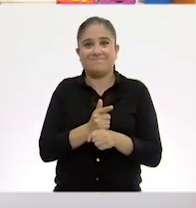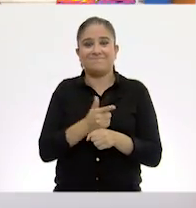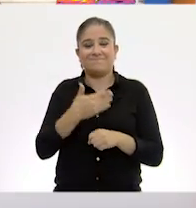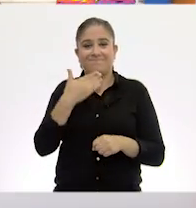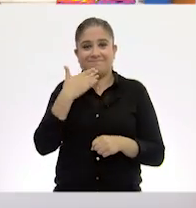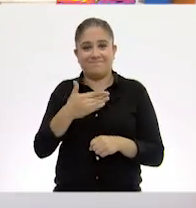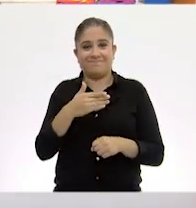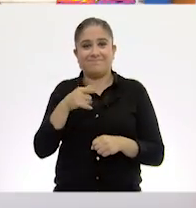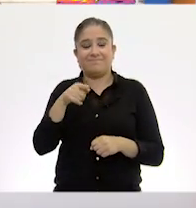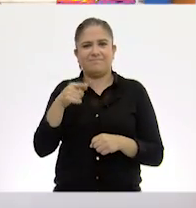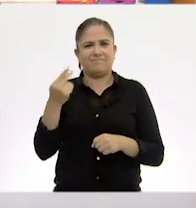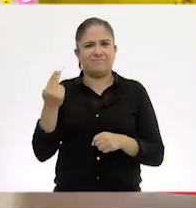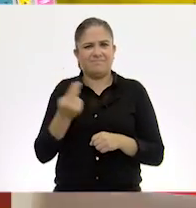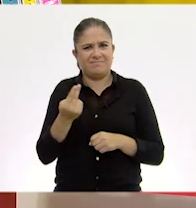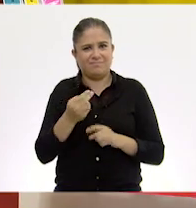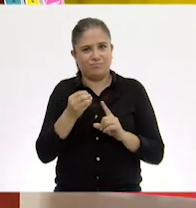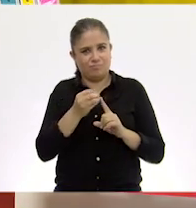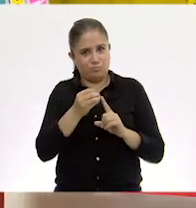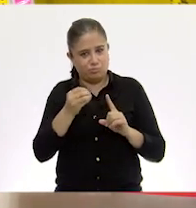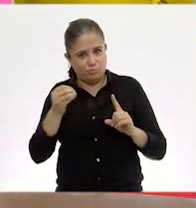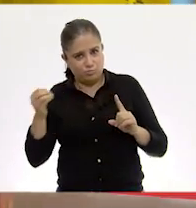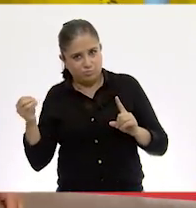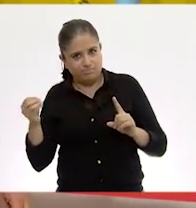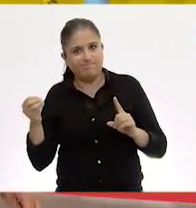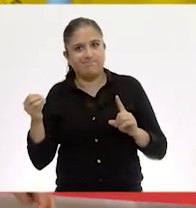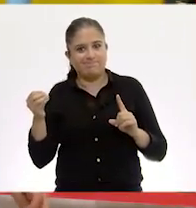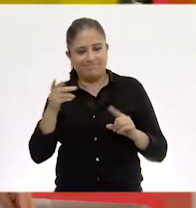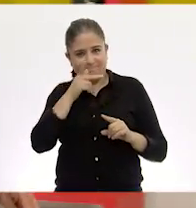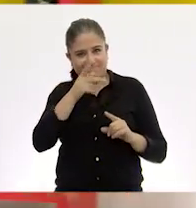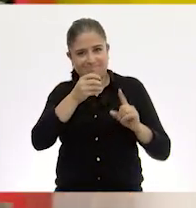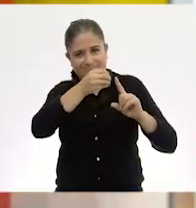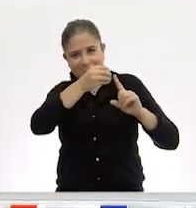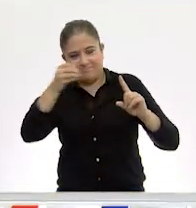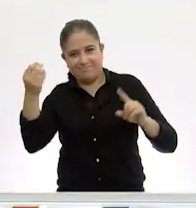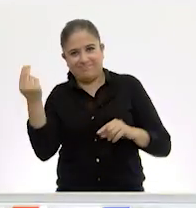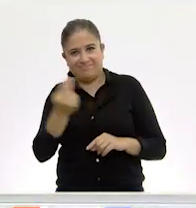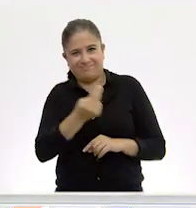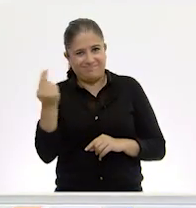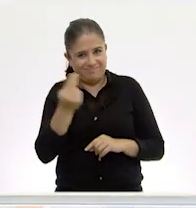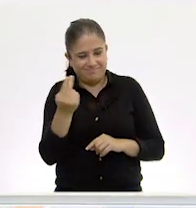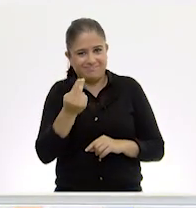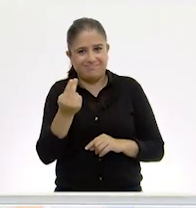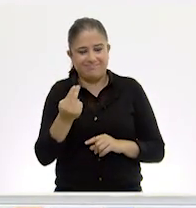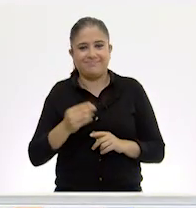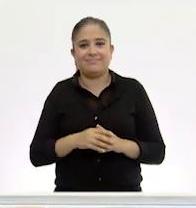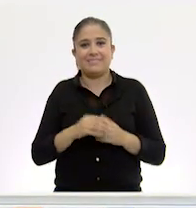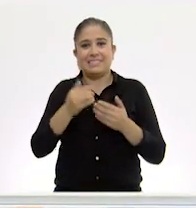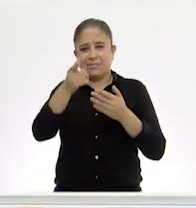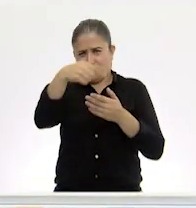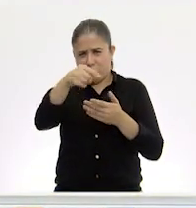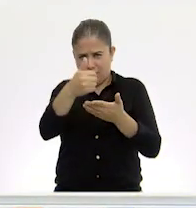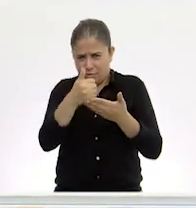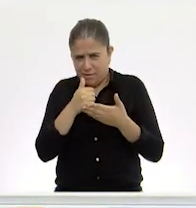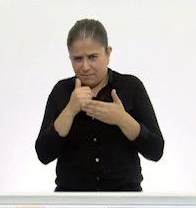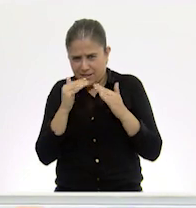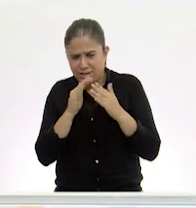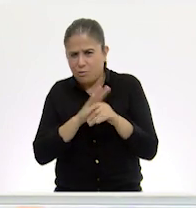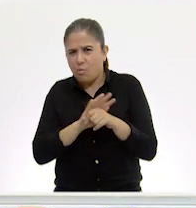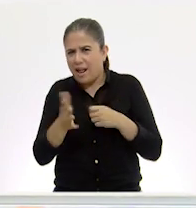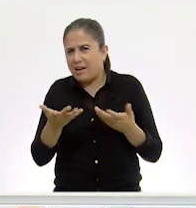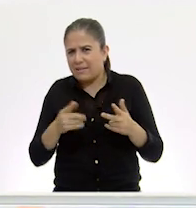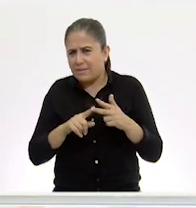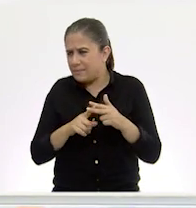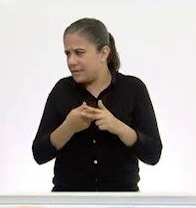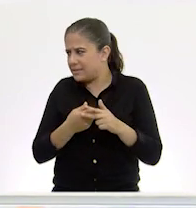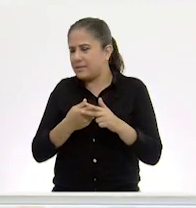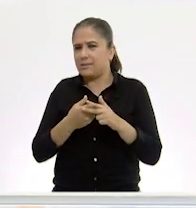La familia esto necesita es... orden, maestro. Muy bien. ¿Me ayudan en casa? ¿Con cuál empezamos?